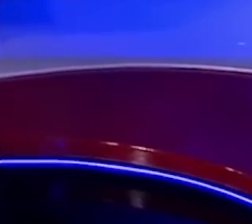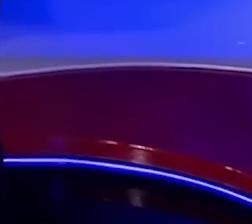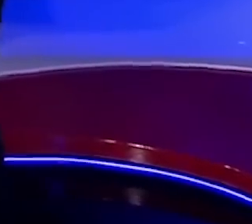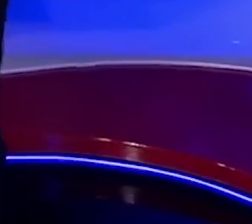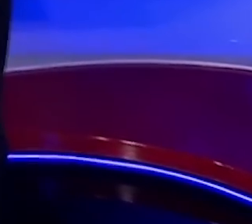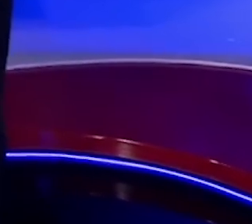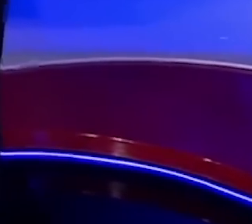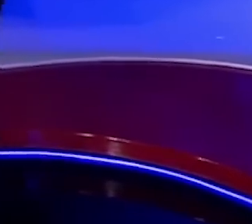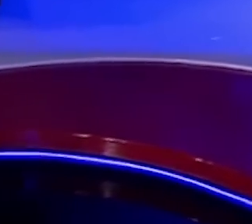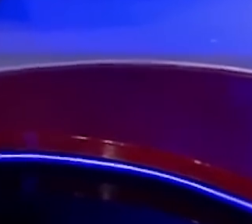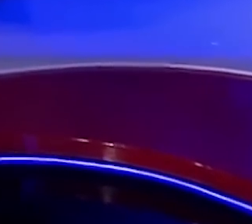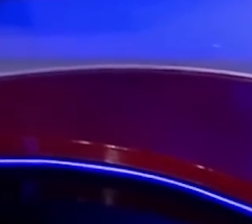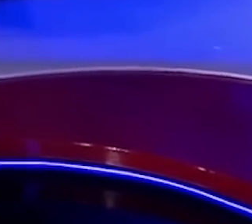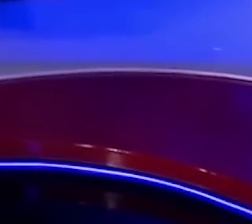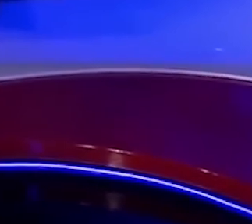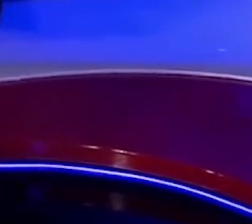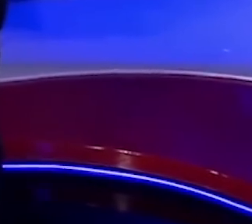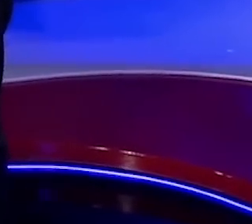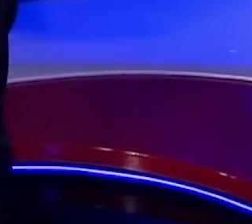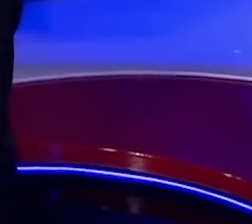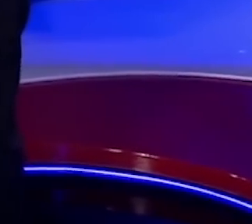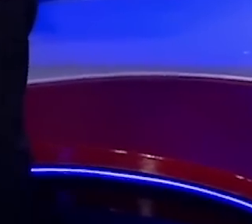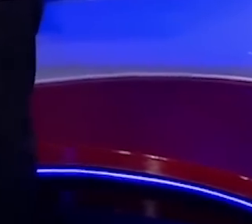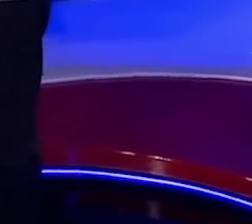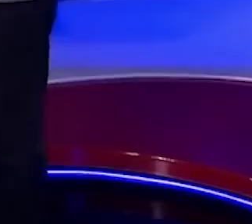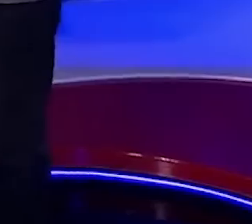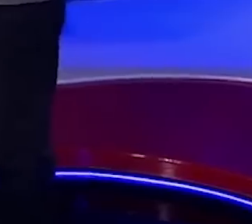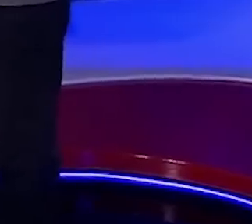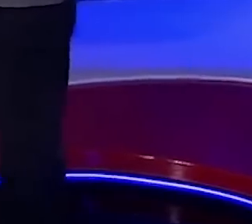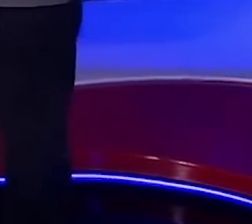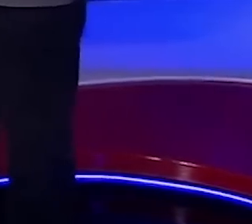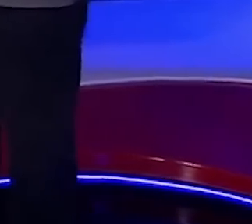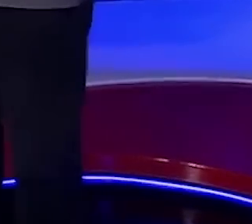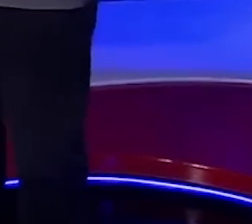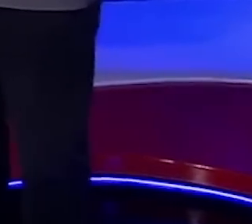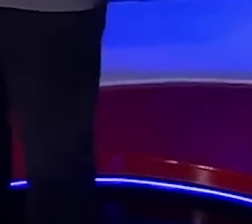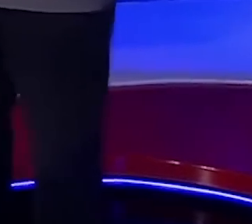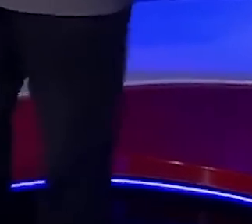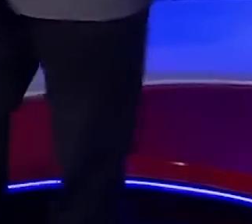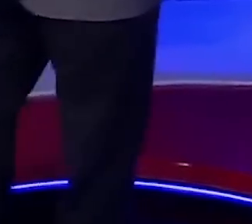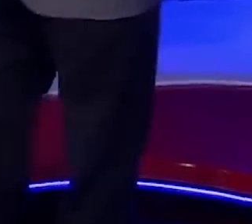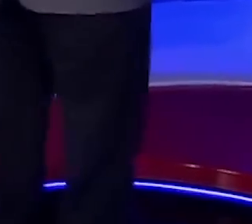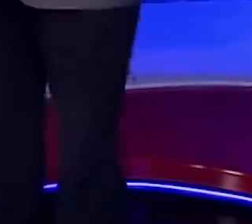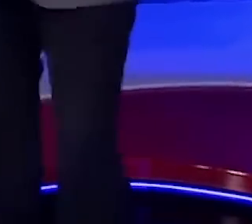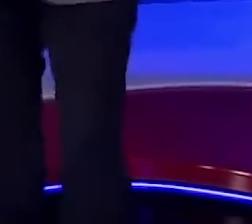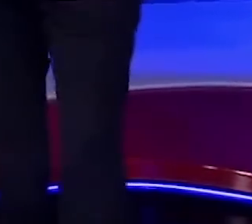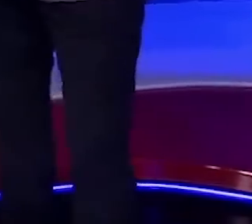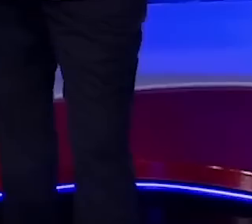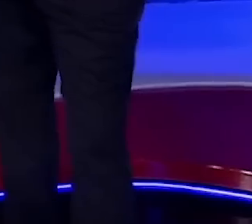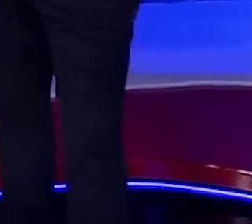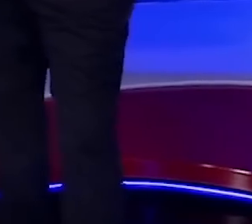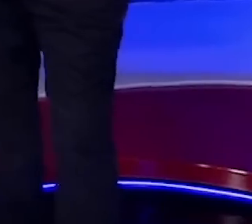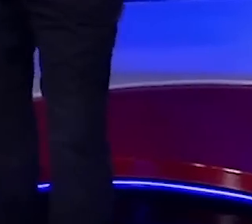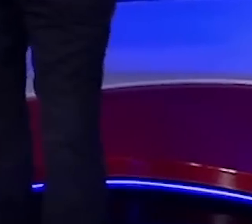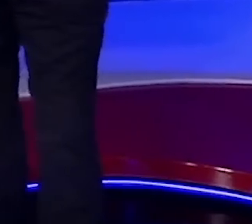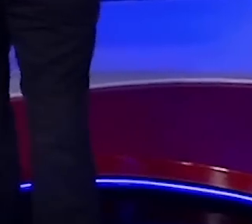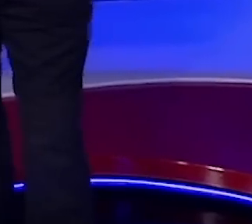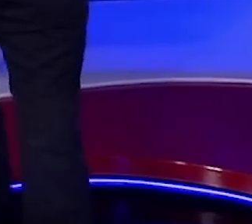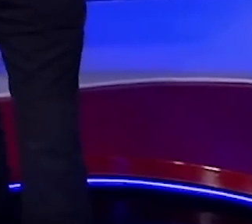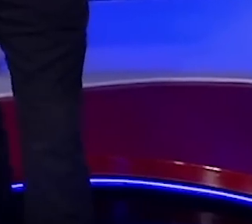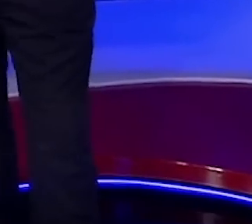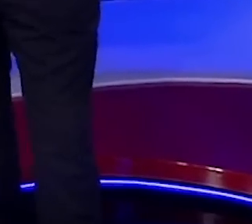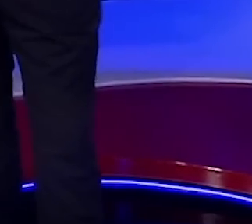ayer en Quito versus Uruguay. Hasta un pena le regalamos. ¡Paz por allá se fue! Seguimos,